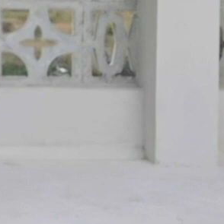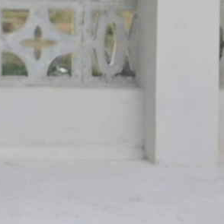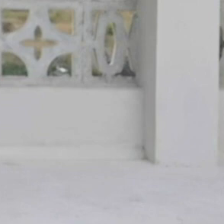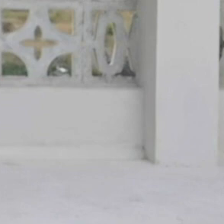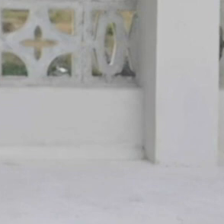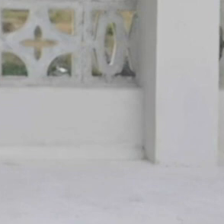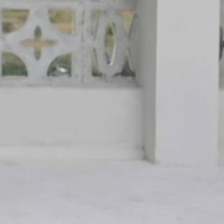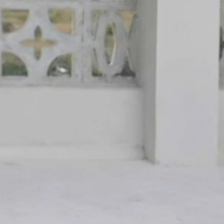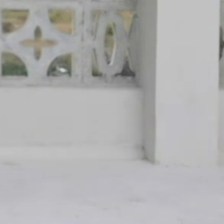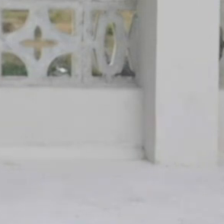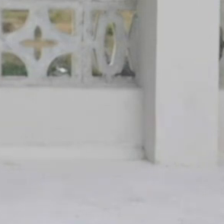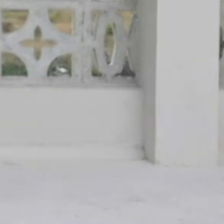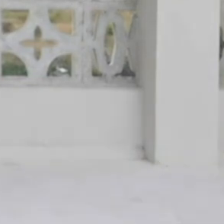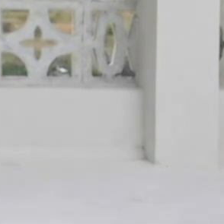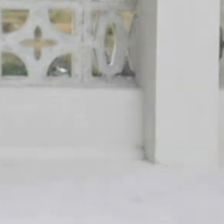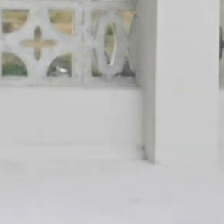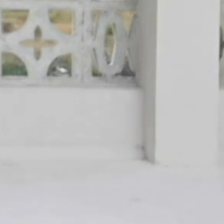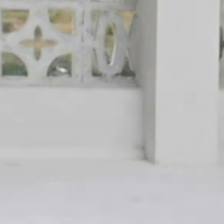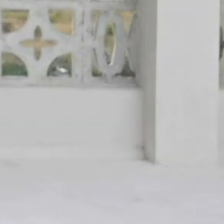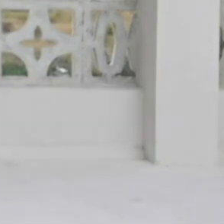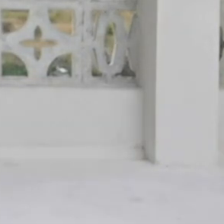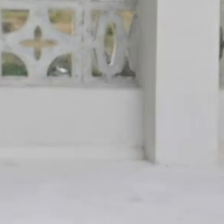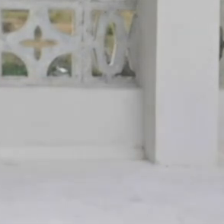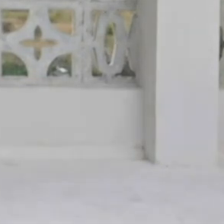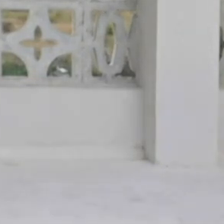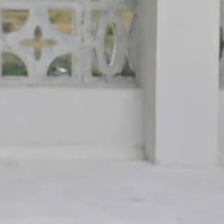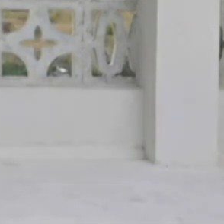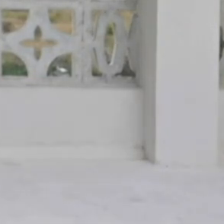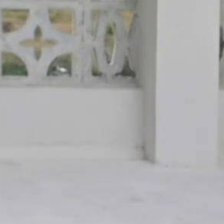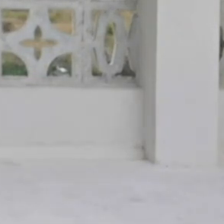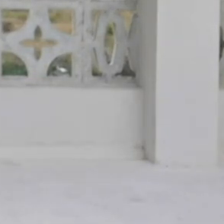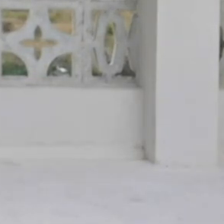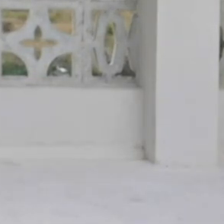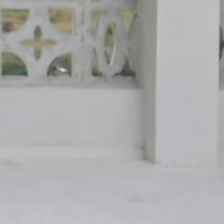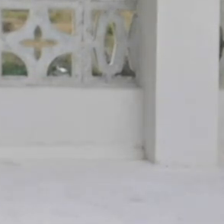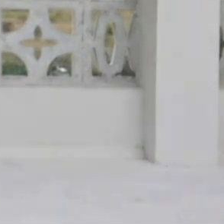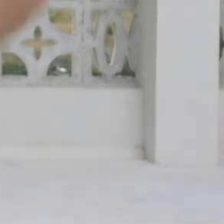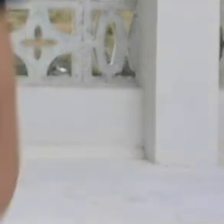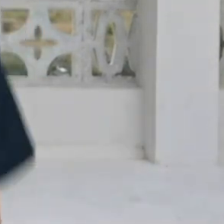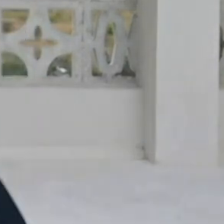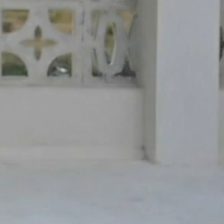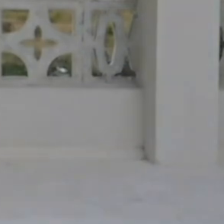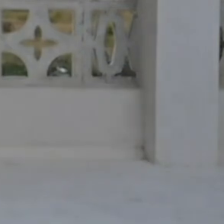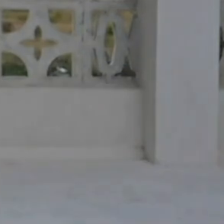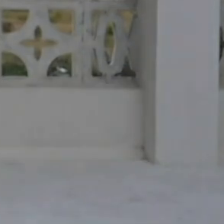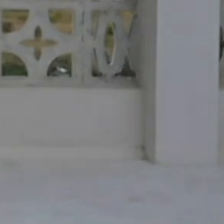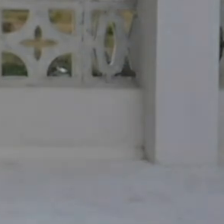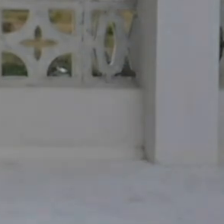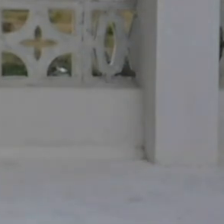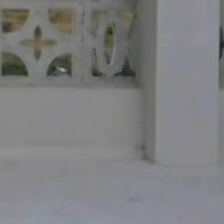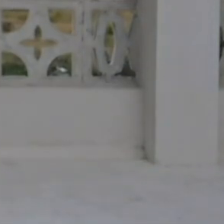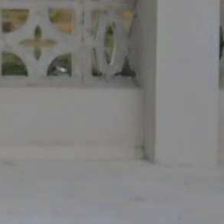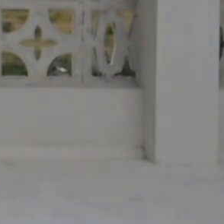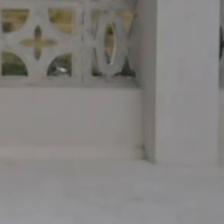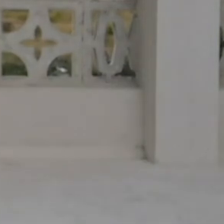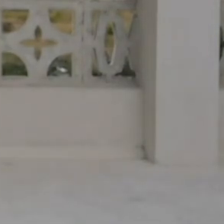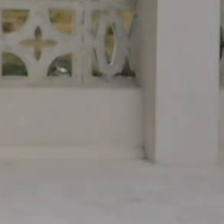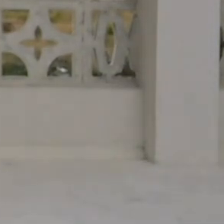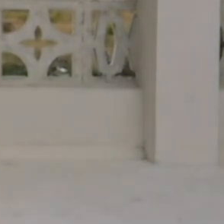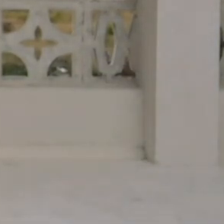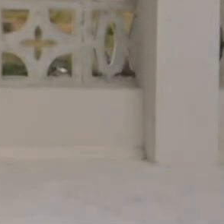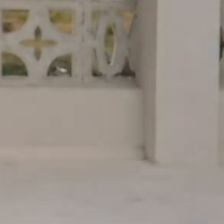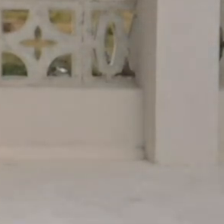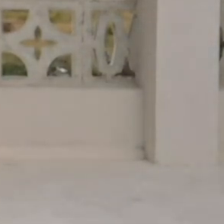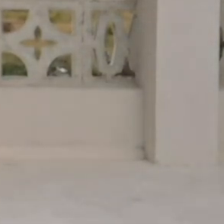6, 7, 8. ¿Cómo vamos, amiguitos? ¿Van estirando bien? Último